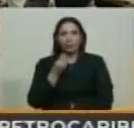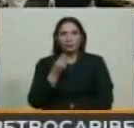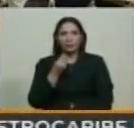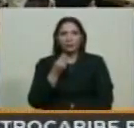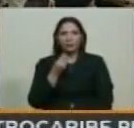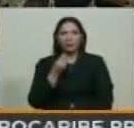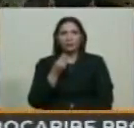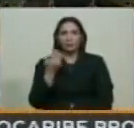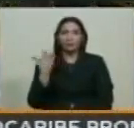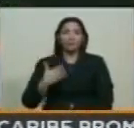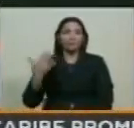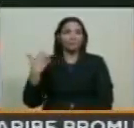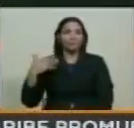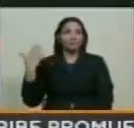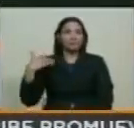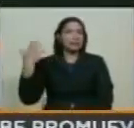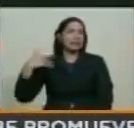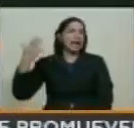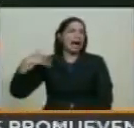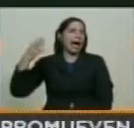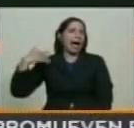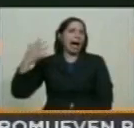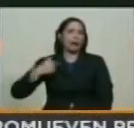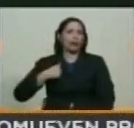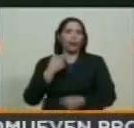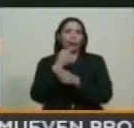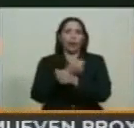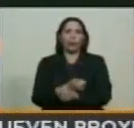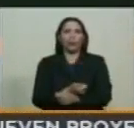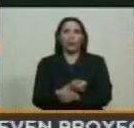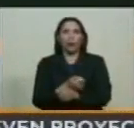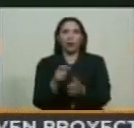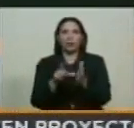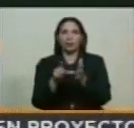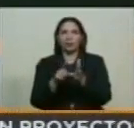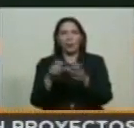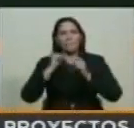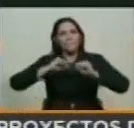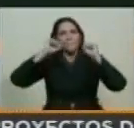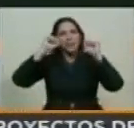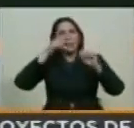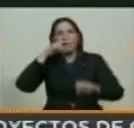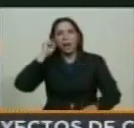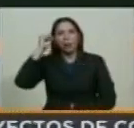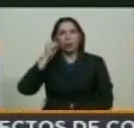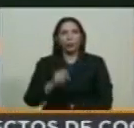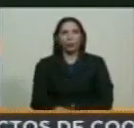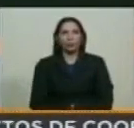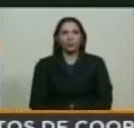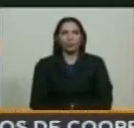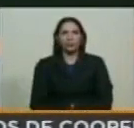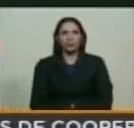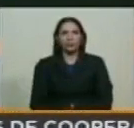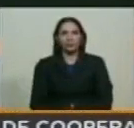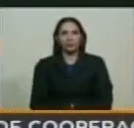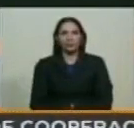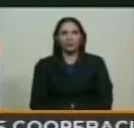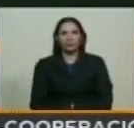varias décadas que yo me gradué de bachiller. ¡Que viva el presidente Maduro! Hace